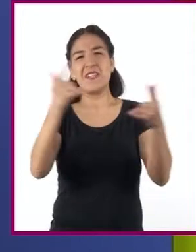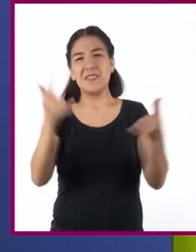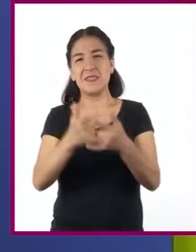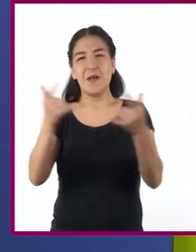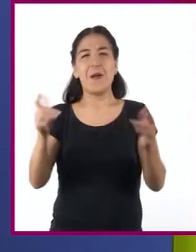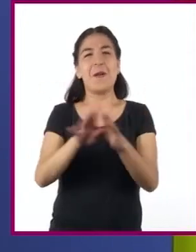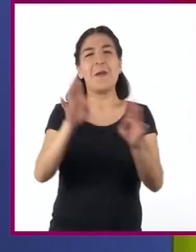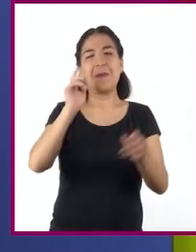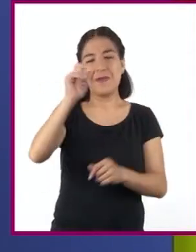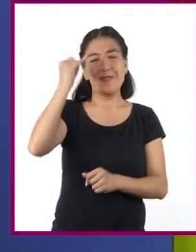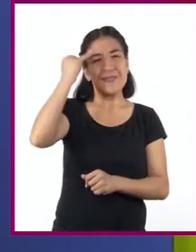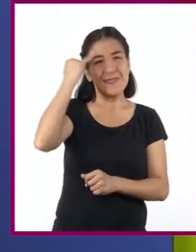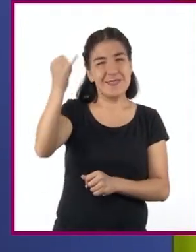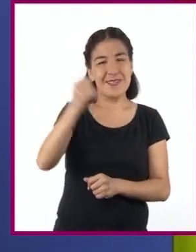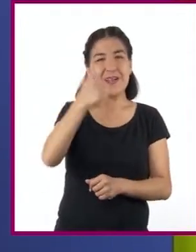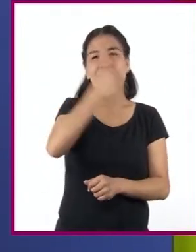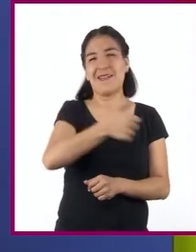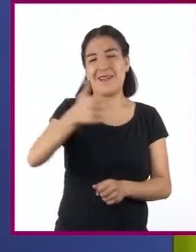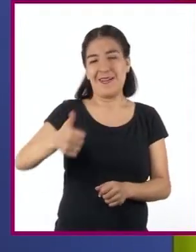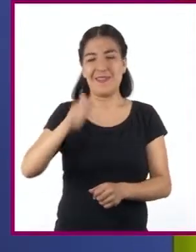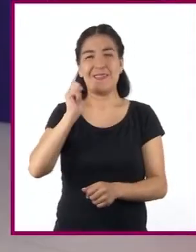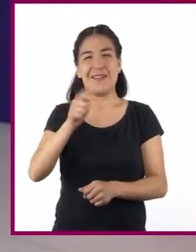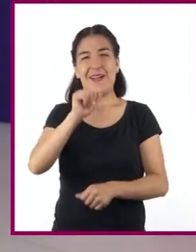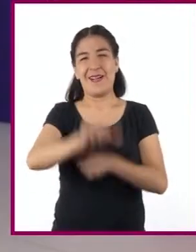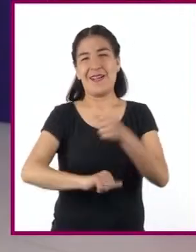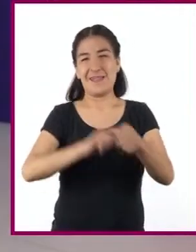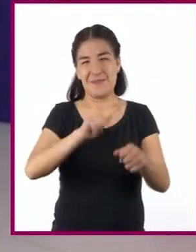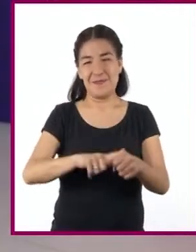manera imaginaria sobre distintos organismos.